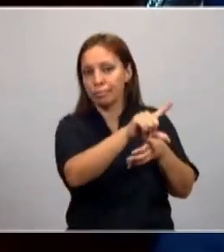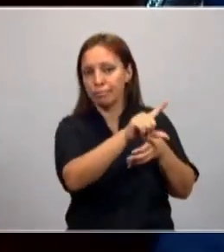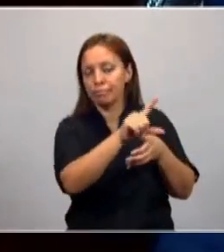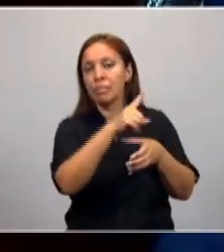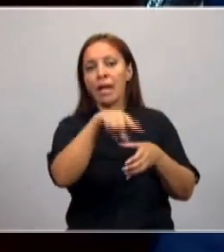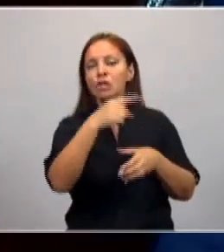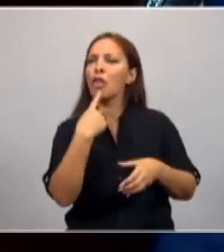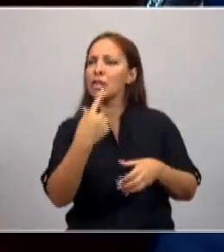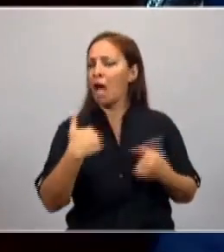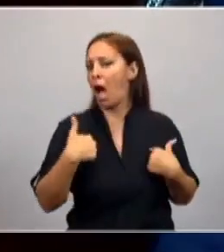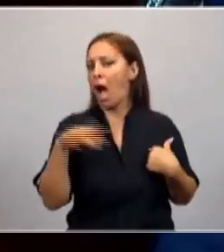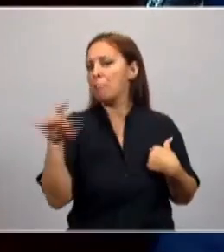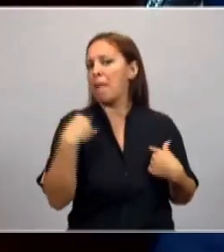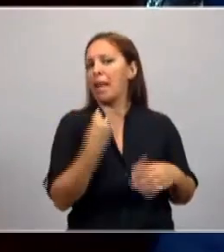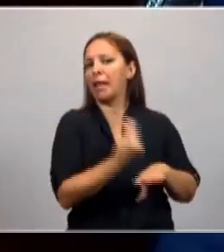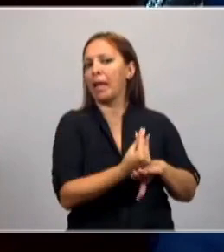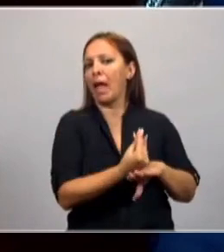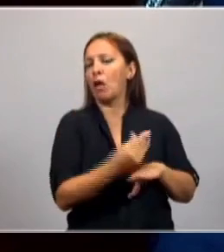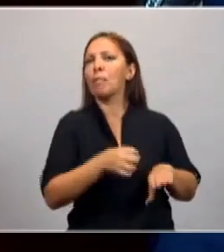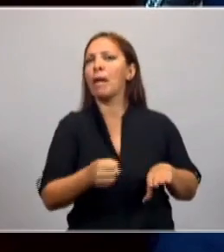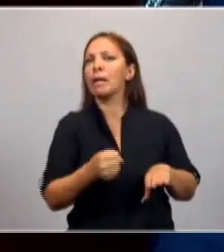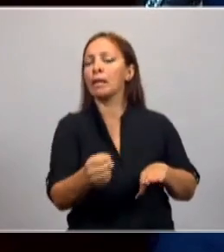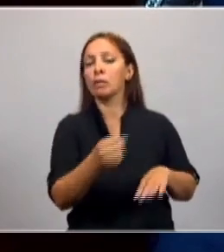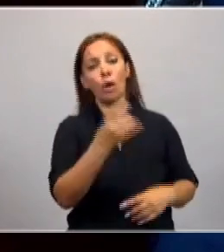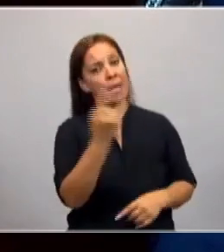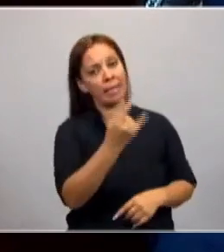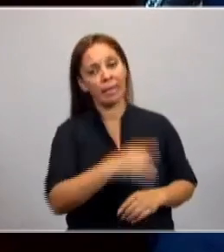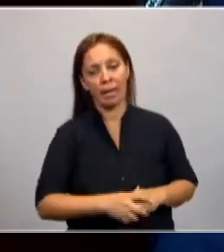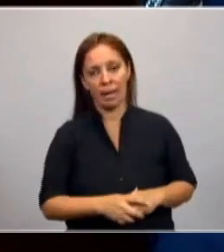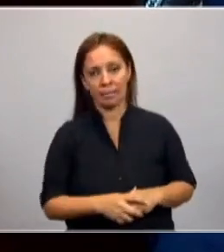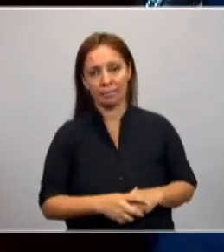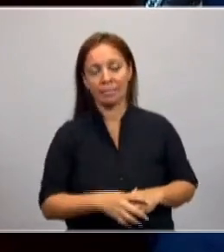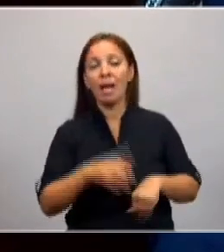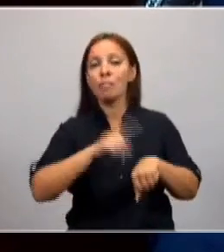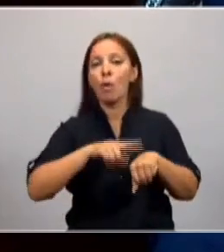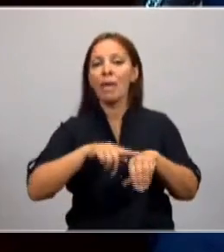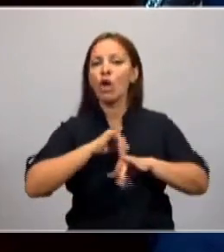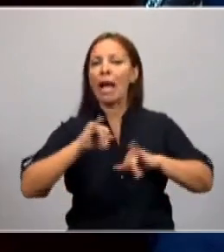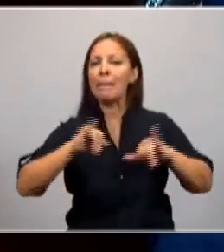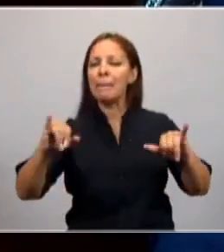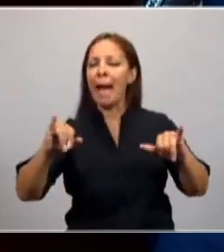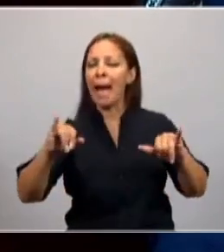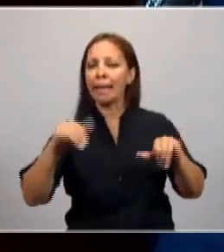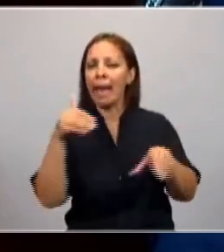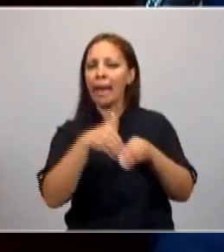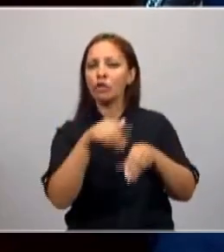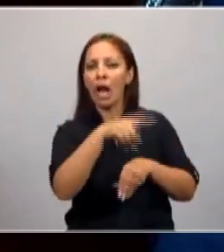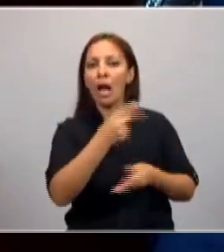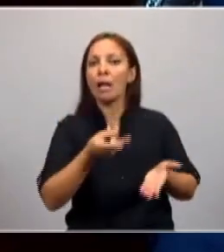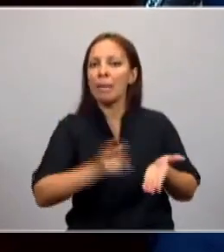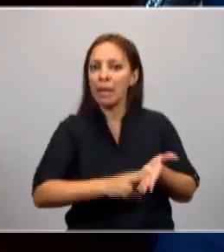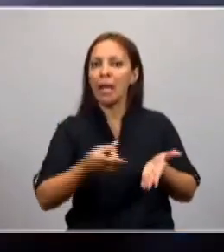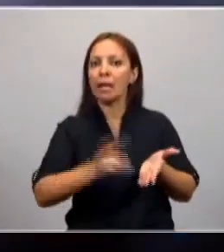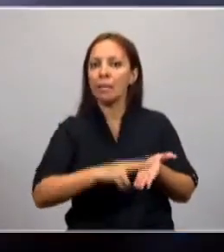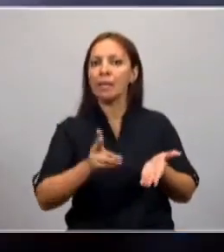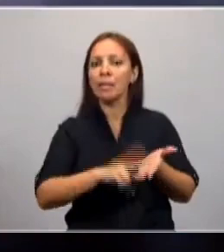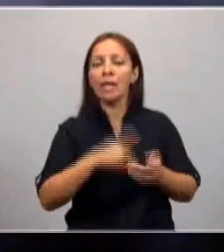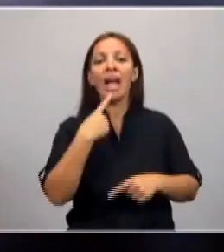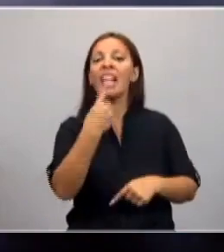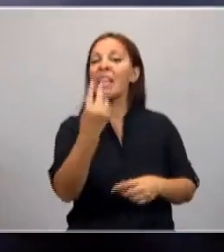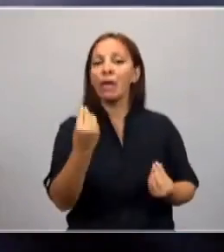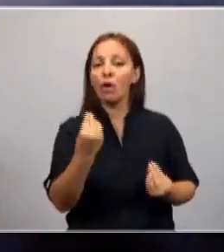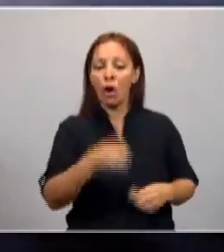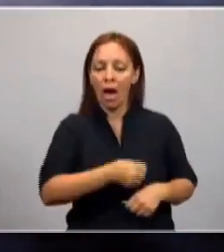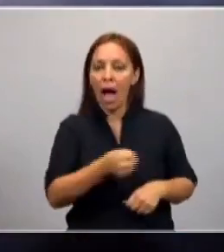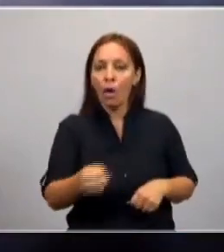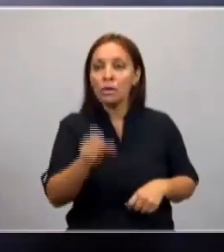votados para hacer este ajuste. Mienten. En la campaña electoral se repitió hasta el cansancio que el ajuste esta vez no era